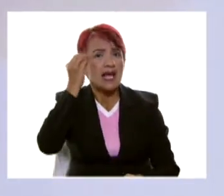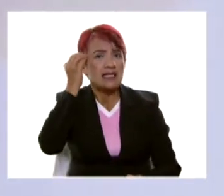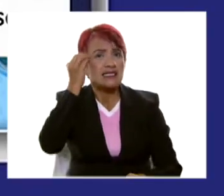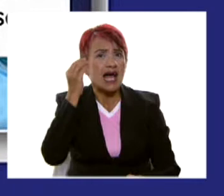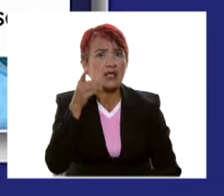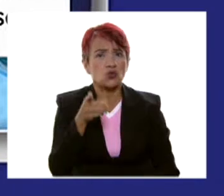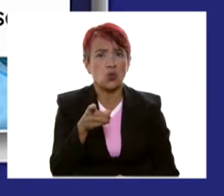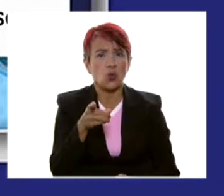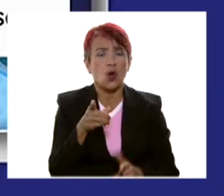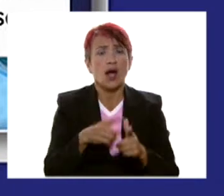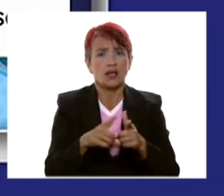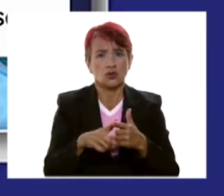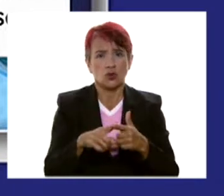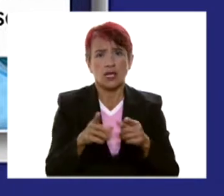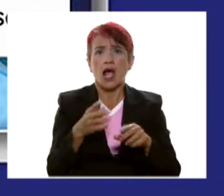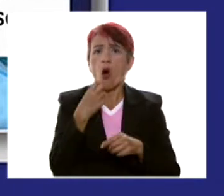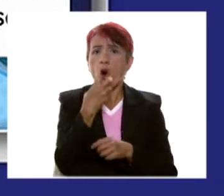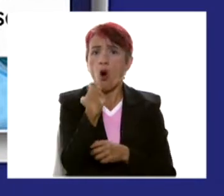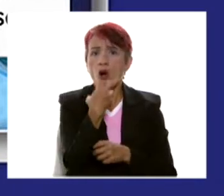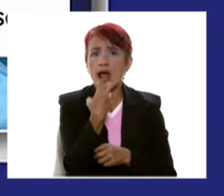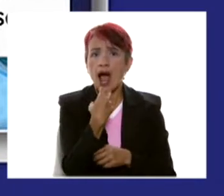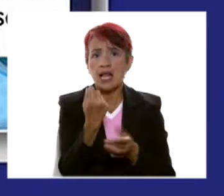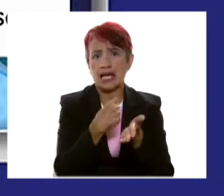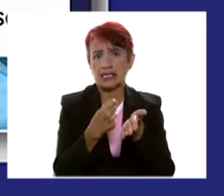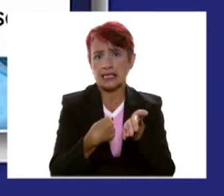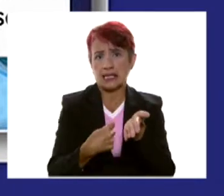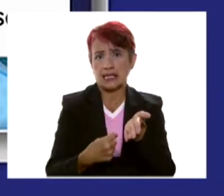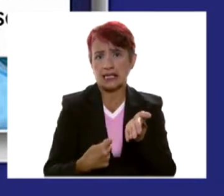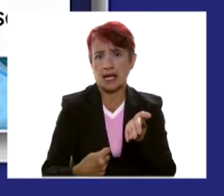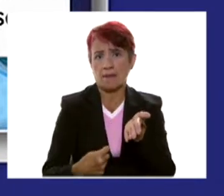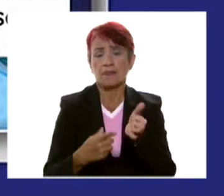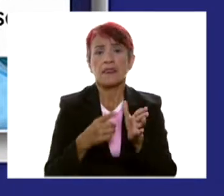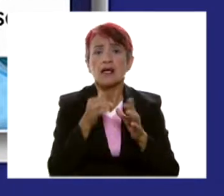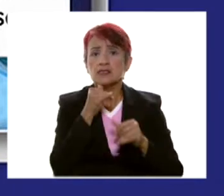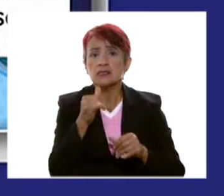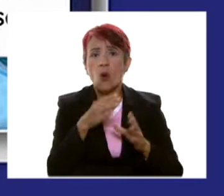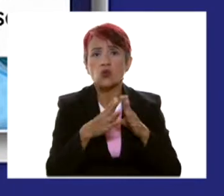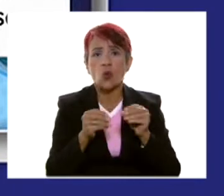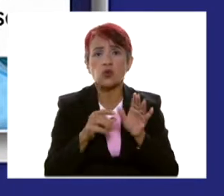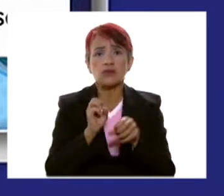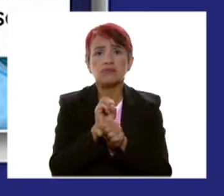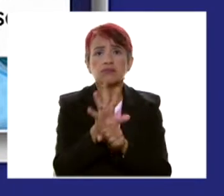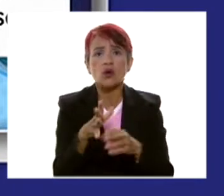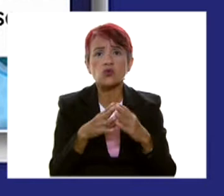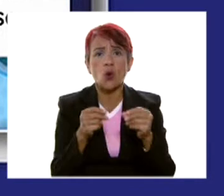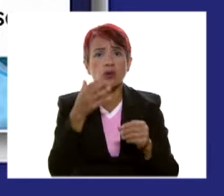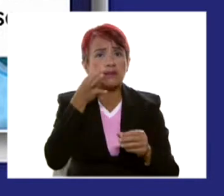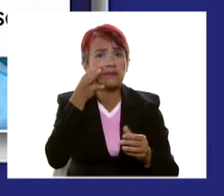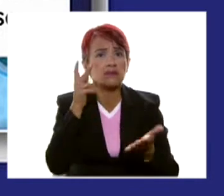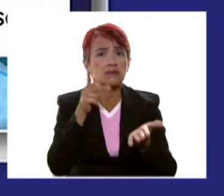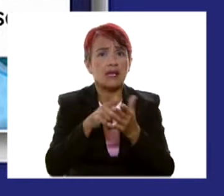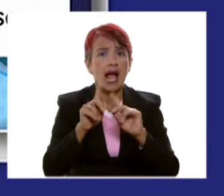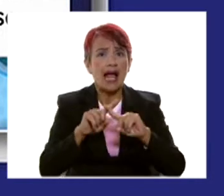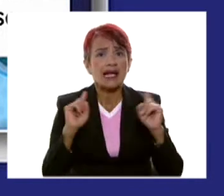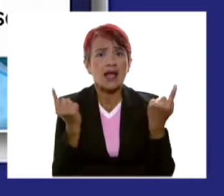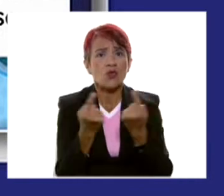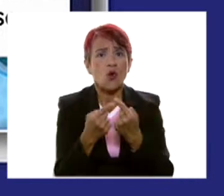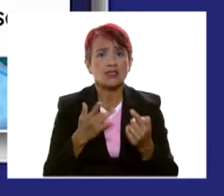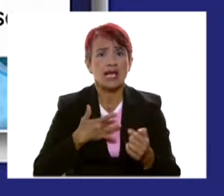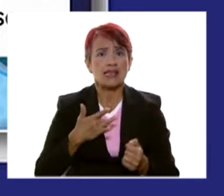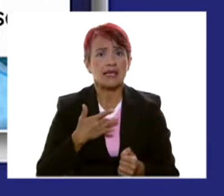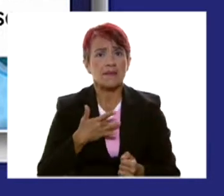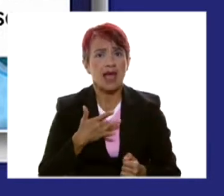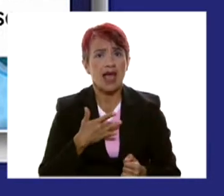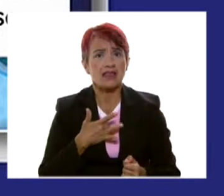nos comunicamos, ya sea de forma oral, escrita, emitimos enunciados que reflejan datos presentes en el entorno y expresamos nuestros